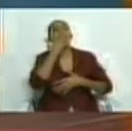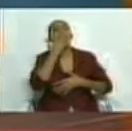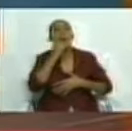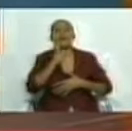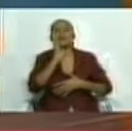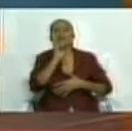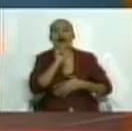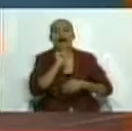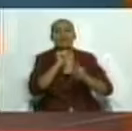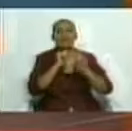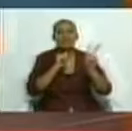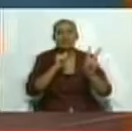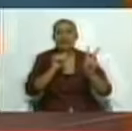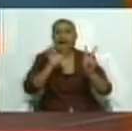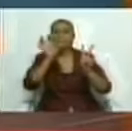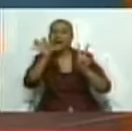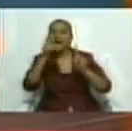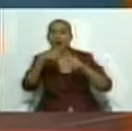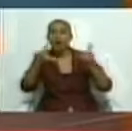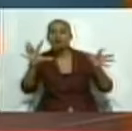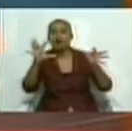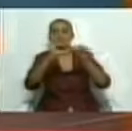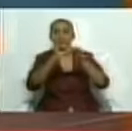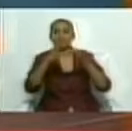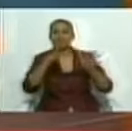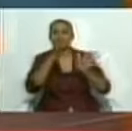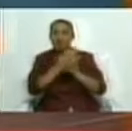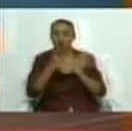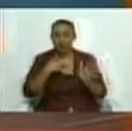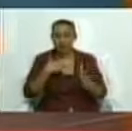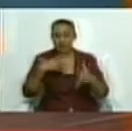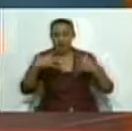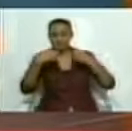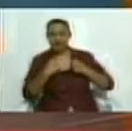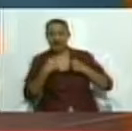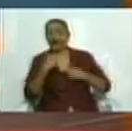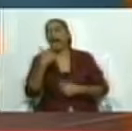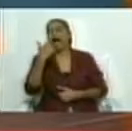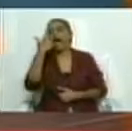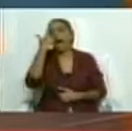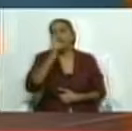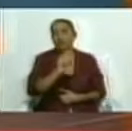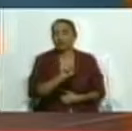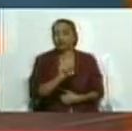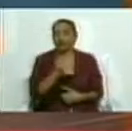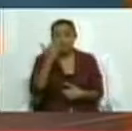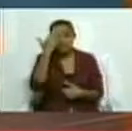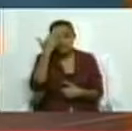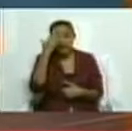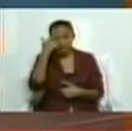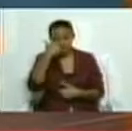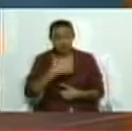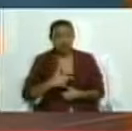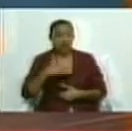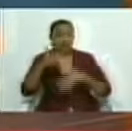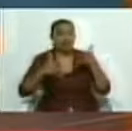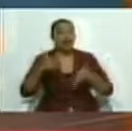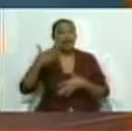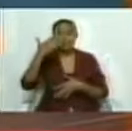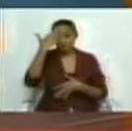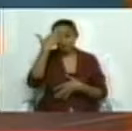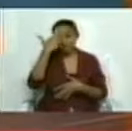de Venezuela allá a delinquir porque sabe que van a tener impunidad es la realidad saben que no van a ser